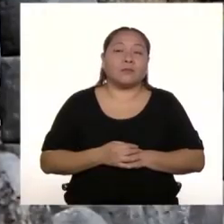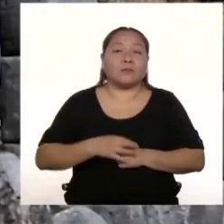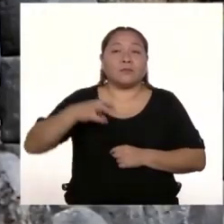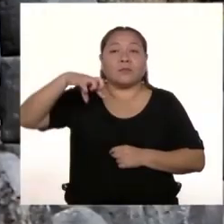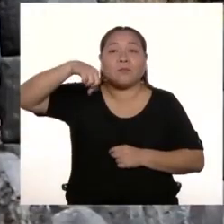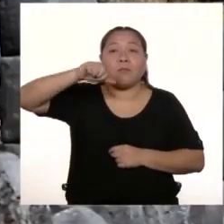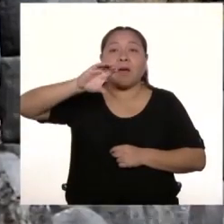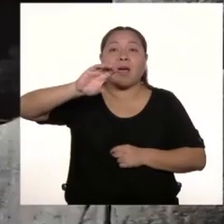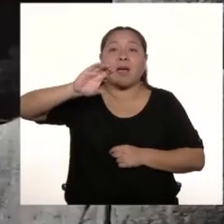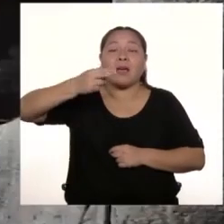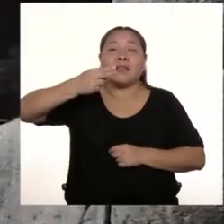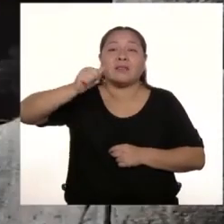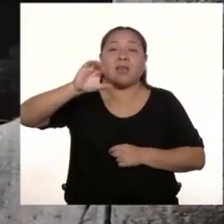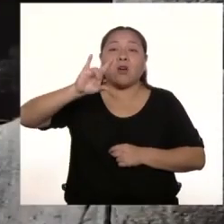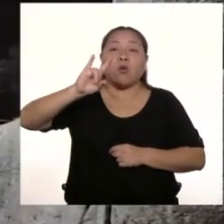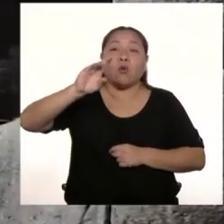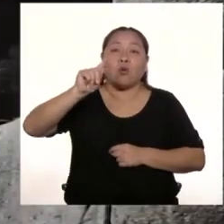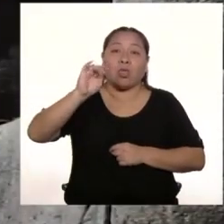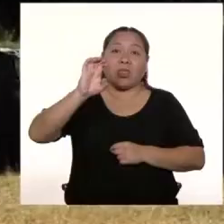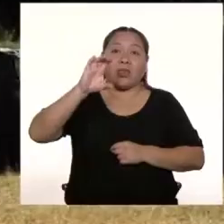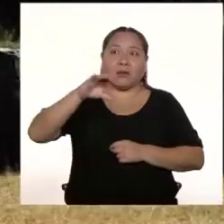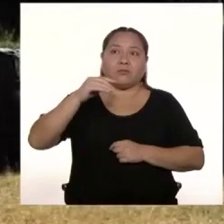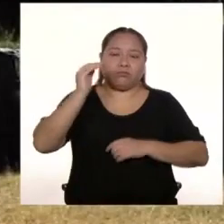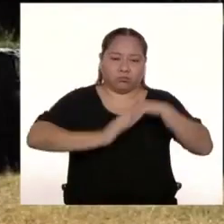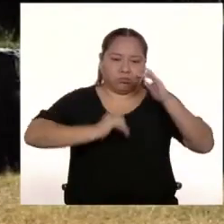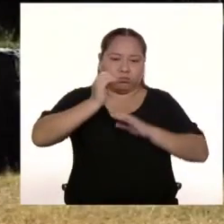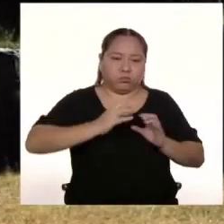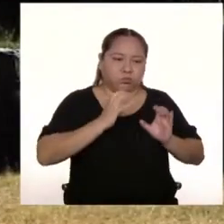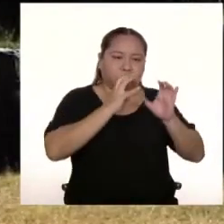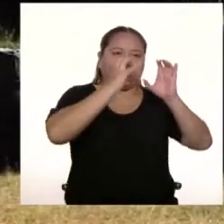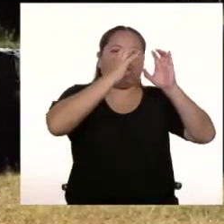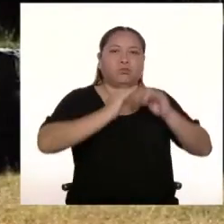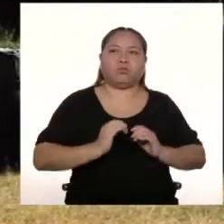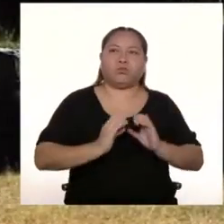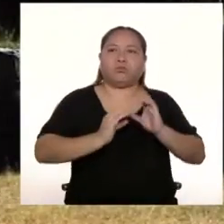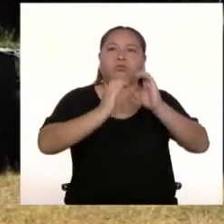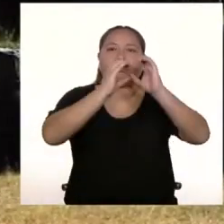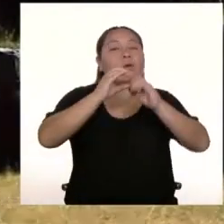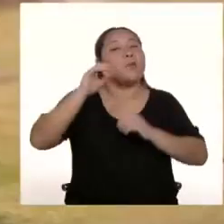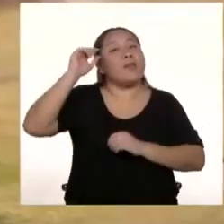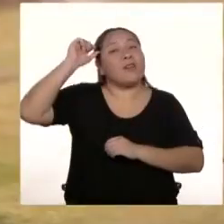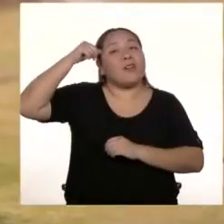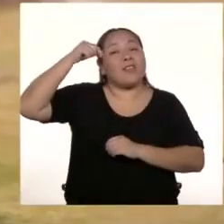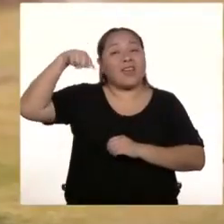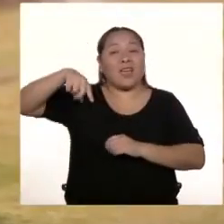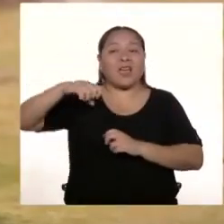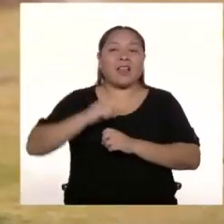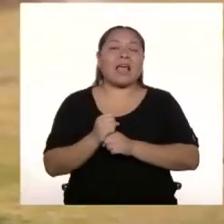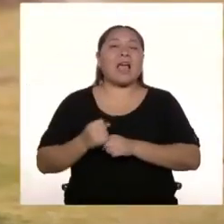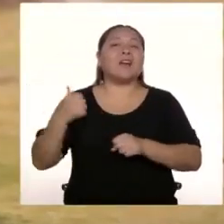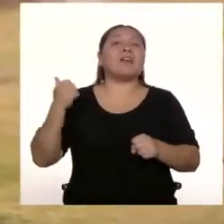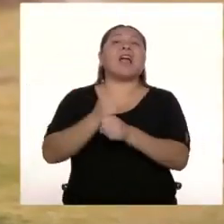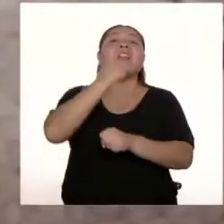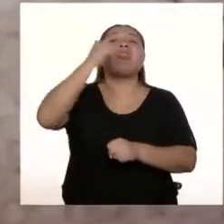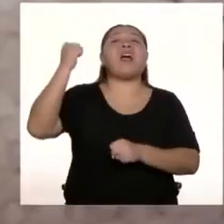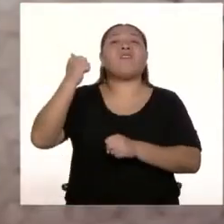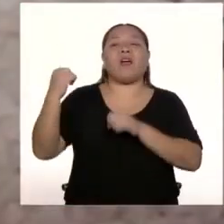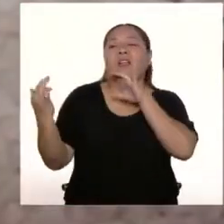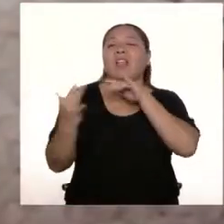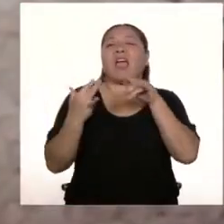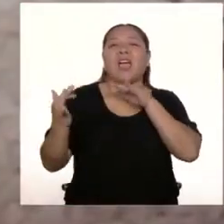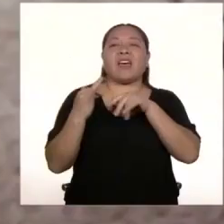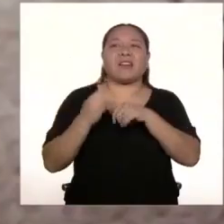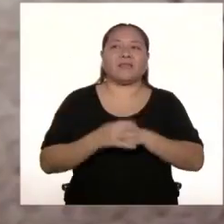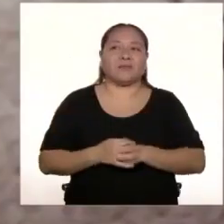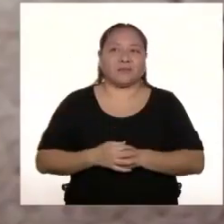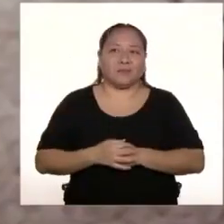Pachacútec ordenaba levantar construcciones como muestra de su poder y como recordatorio de sus grandes victorias militares.